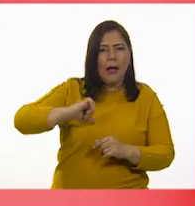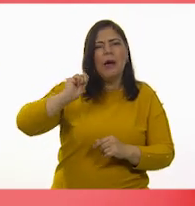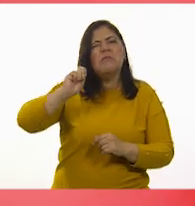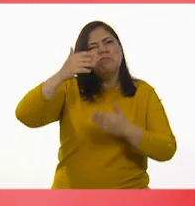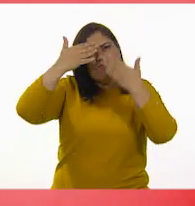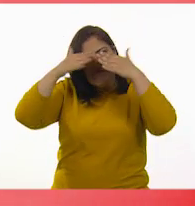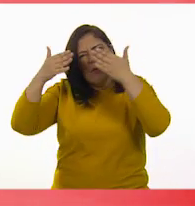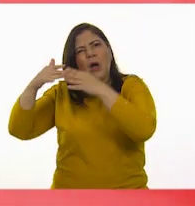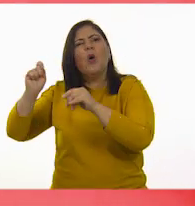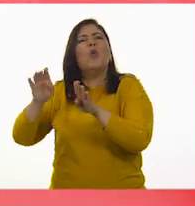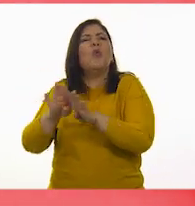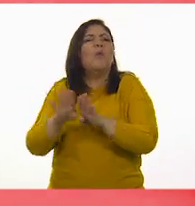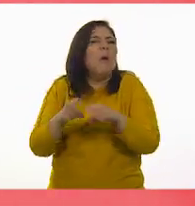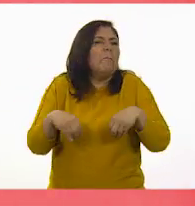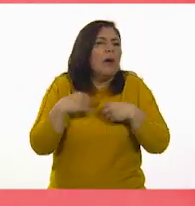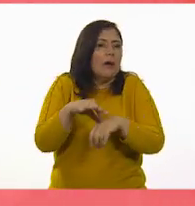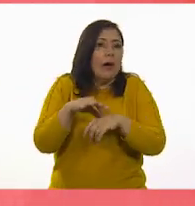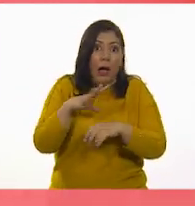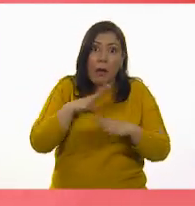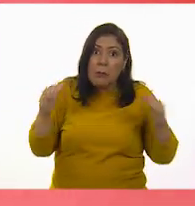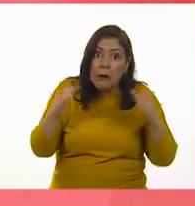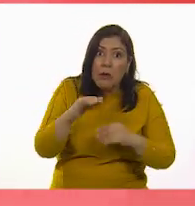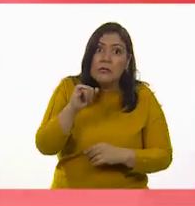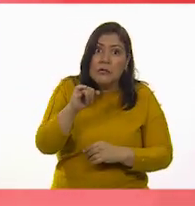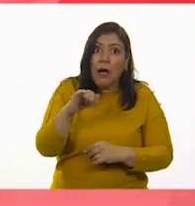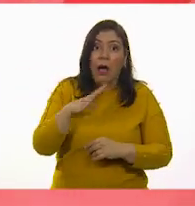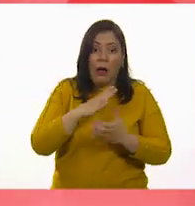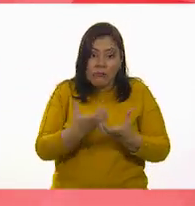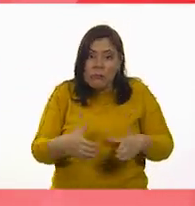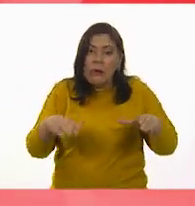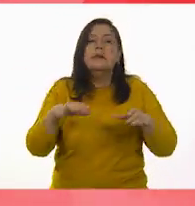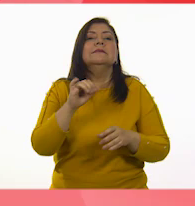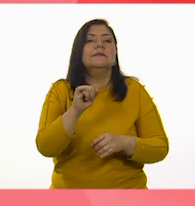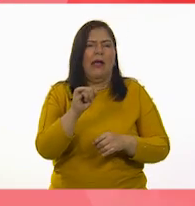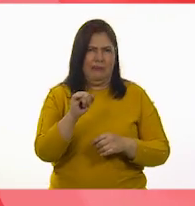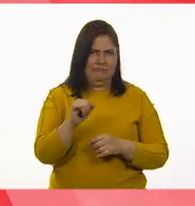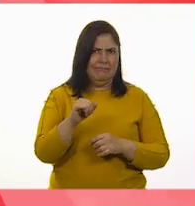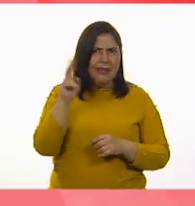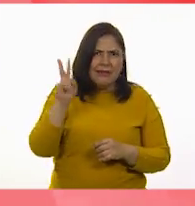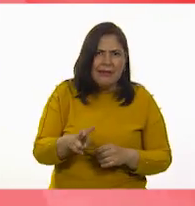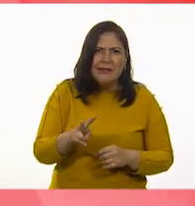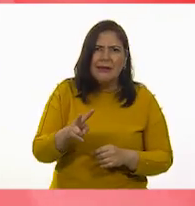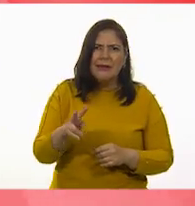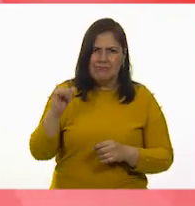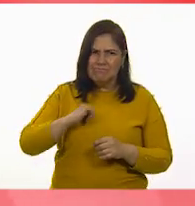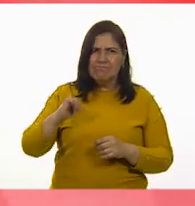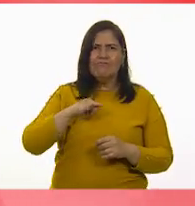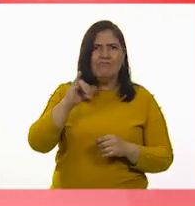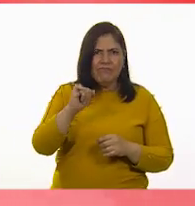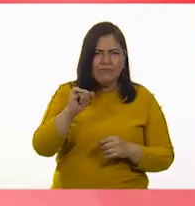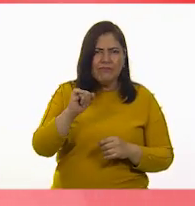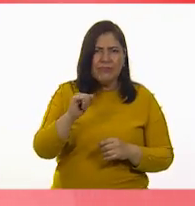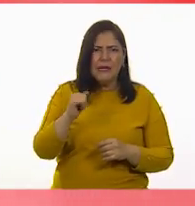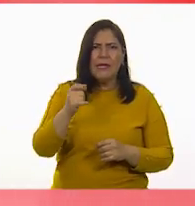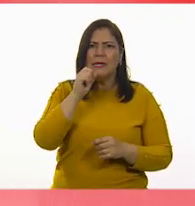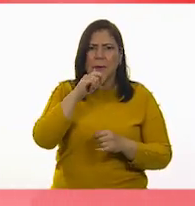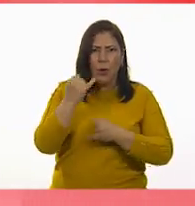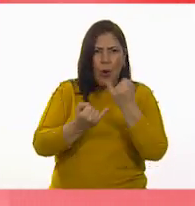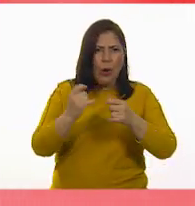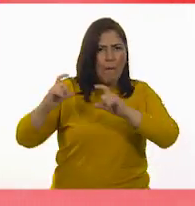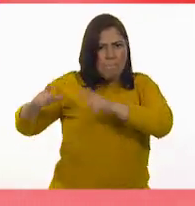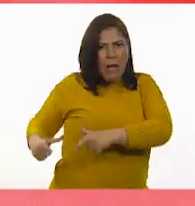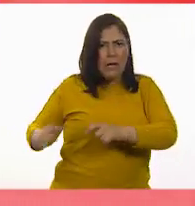culturas prehispánicas. ¿Y hay pirámides? Sí. ¿Y vasijas? Sí. No me digas, pinturas rupestres. ¡Obvio! ¿Y juego de pelota?